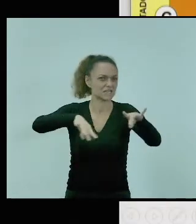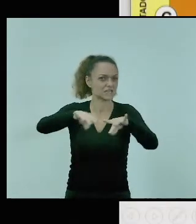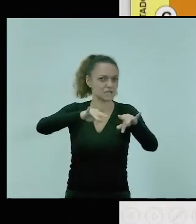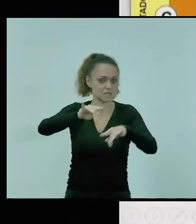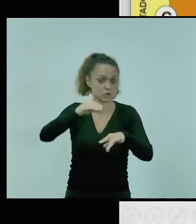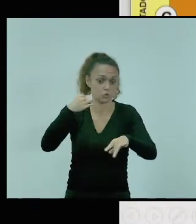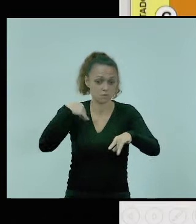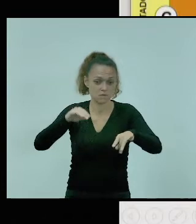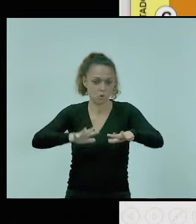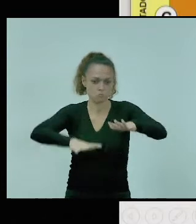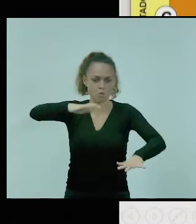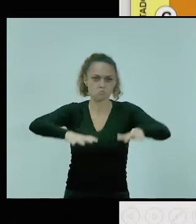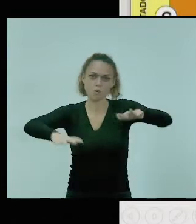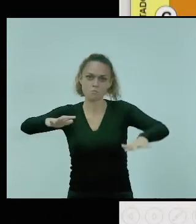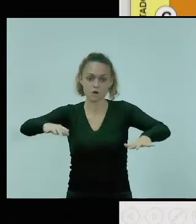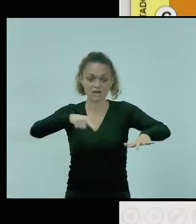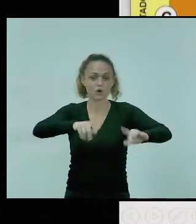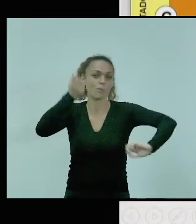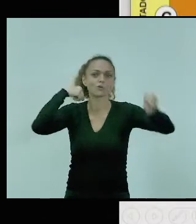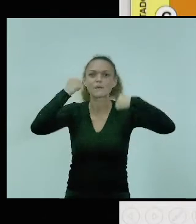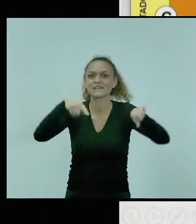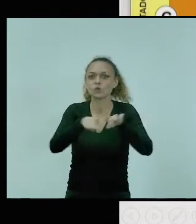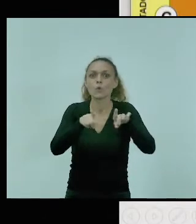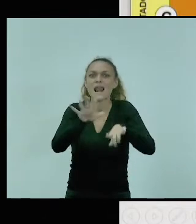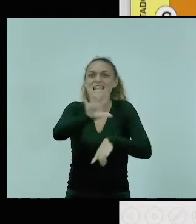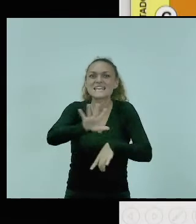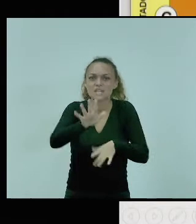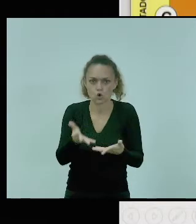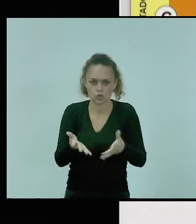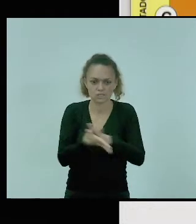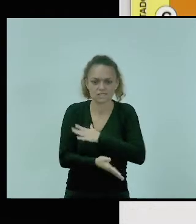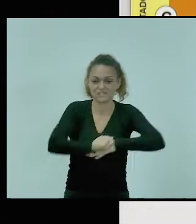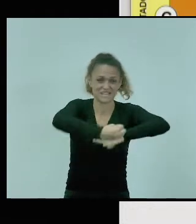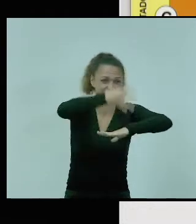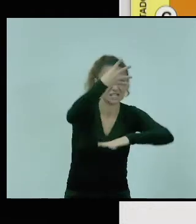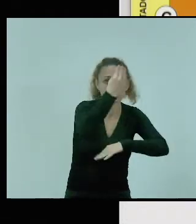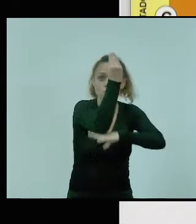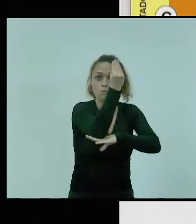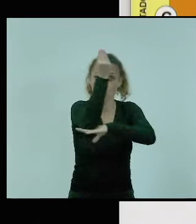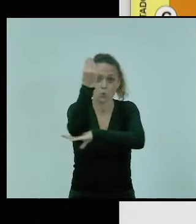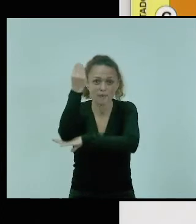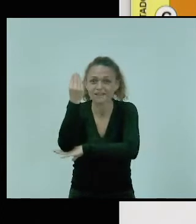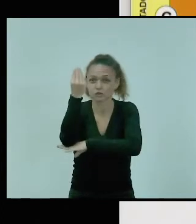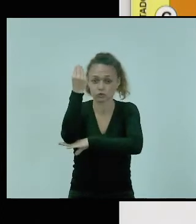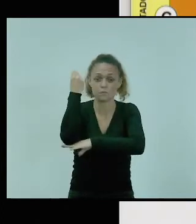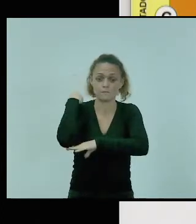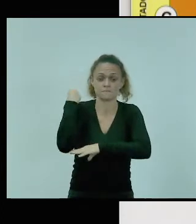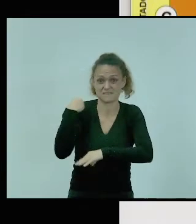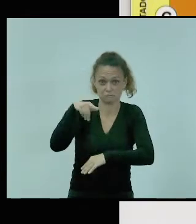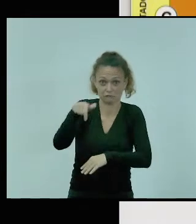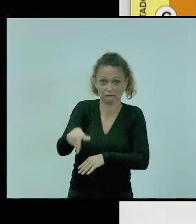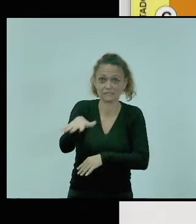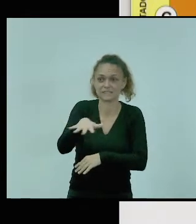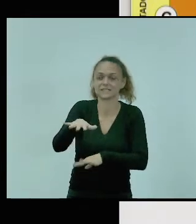se comporta como si fuese un fluido, lo que hace que cualquier edificación, cualquier monumento que tengas encima de él, vaya a cambiar